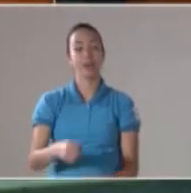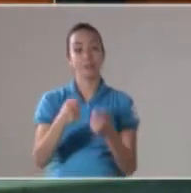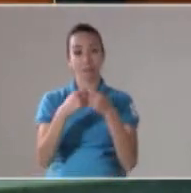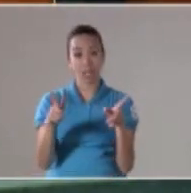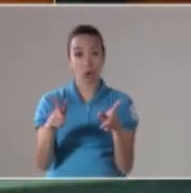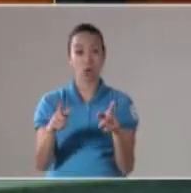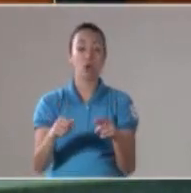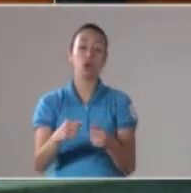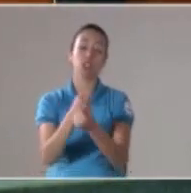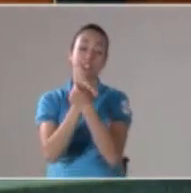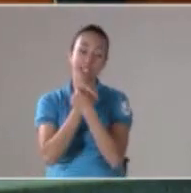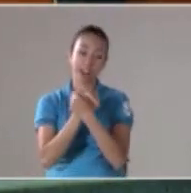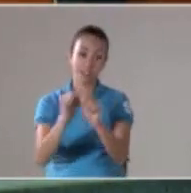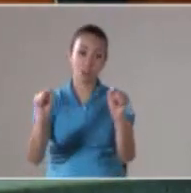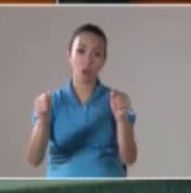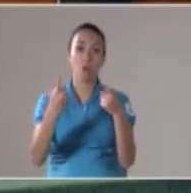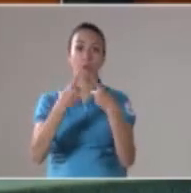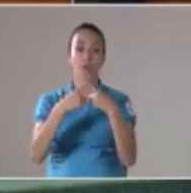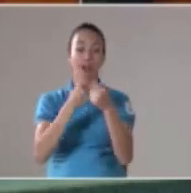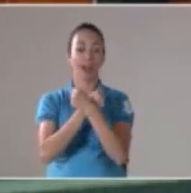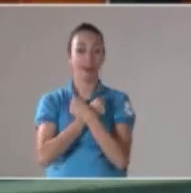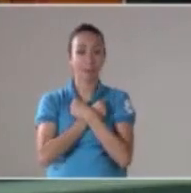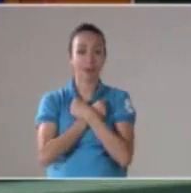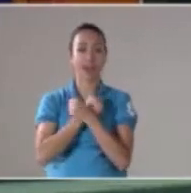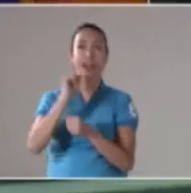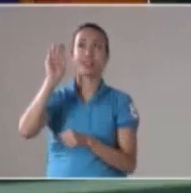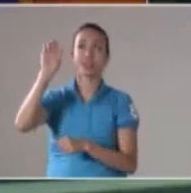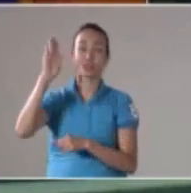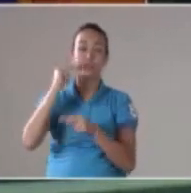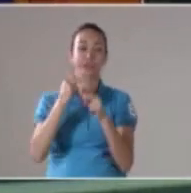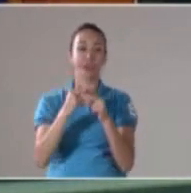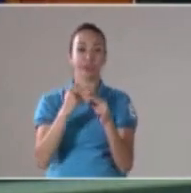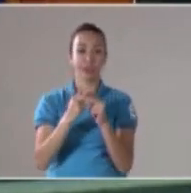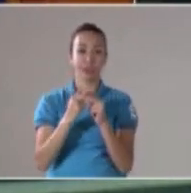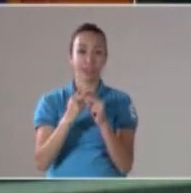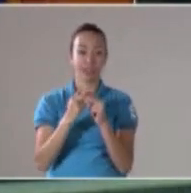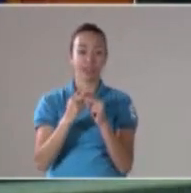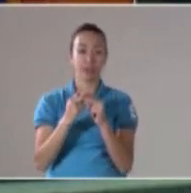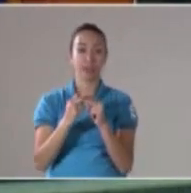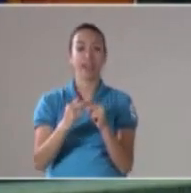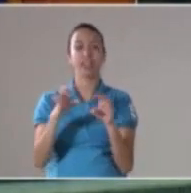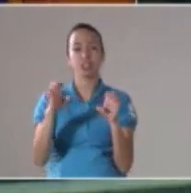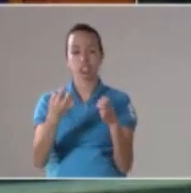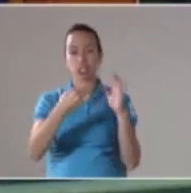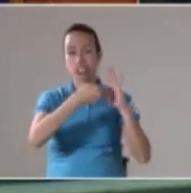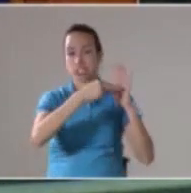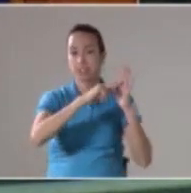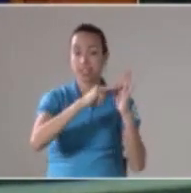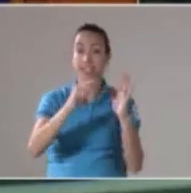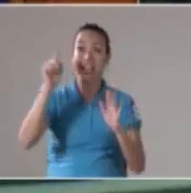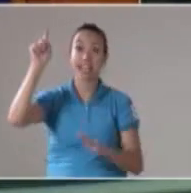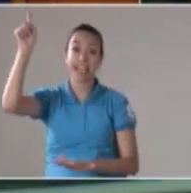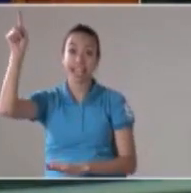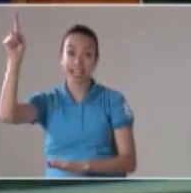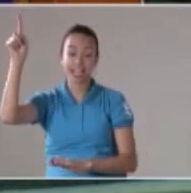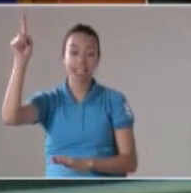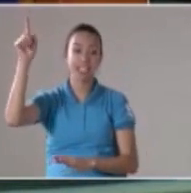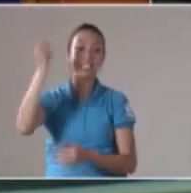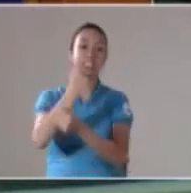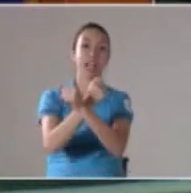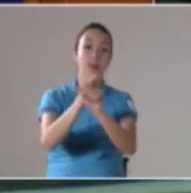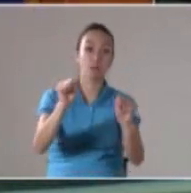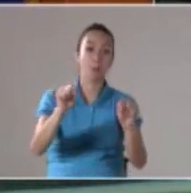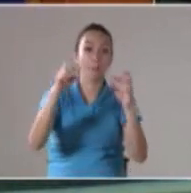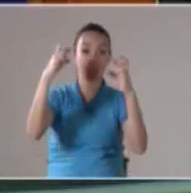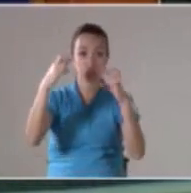lo salvó por amor de su nombre. O sea, Él salvó gente que no merecía ser salvada por amor a su